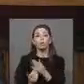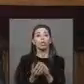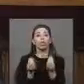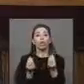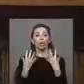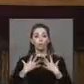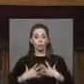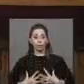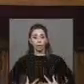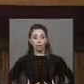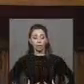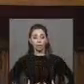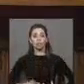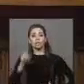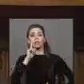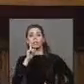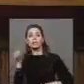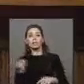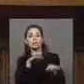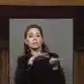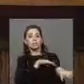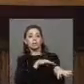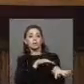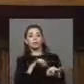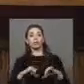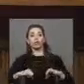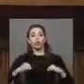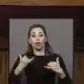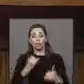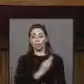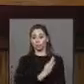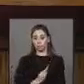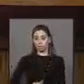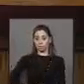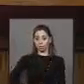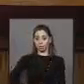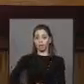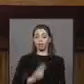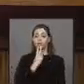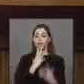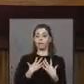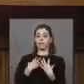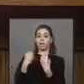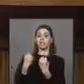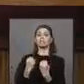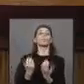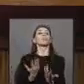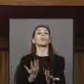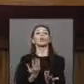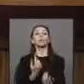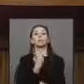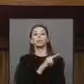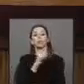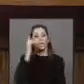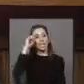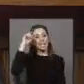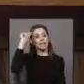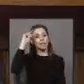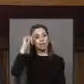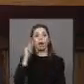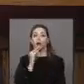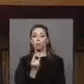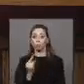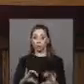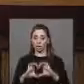paradero. De los restos de sus autores de dos muertes, de aquel joven parlamentario que fue despojado de su vida por sus ideales. Es urgente que esta